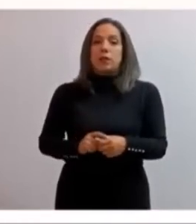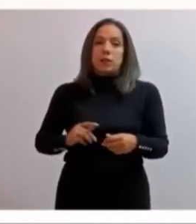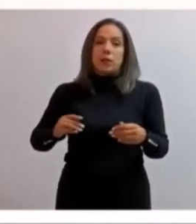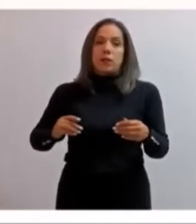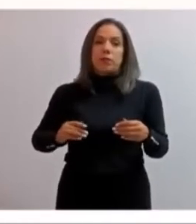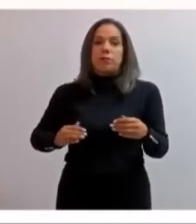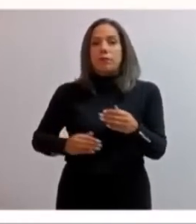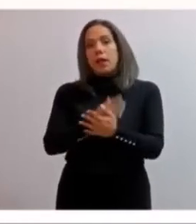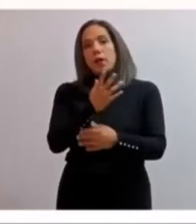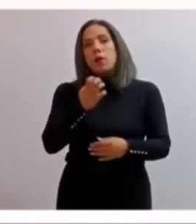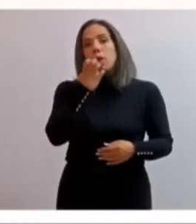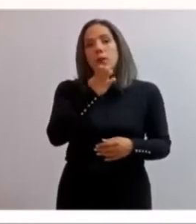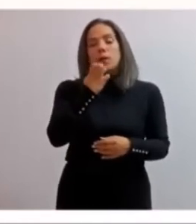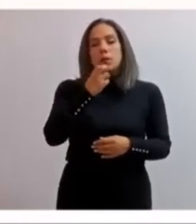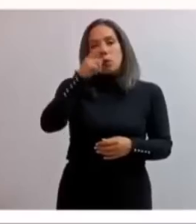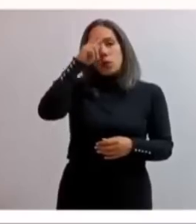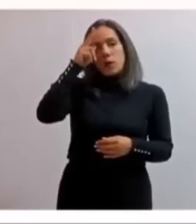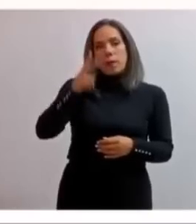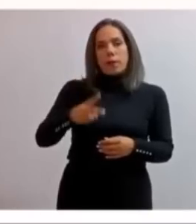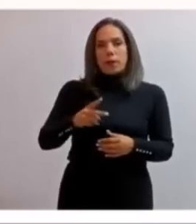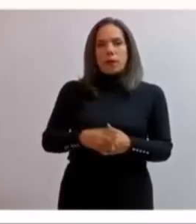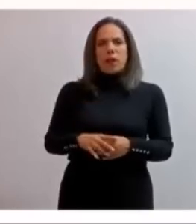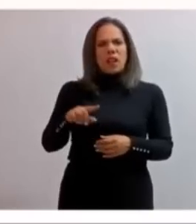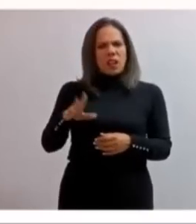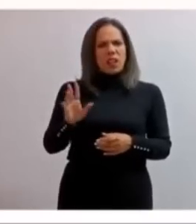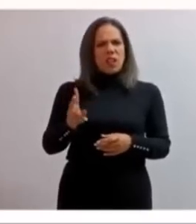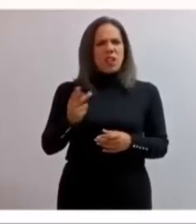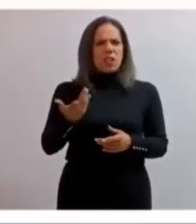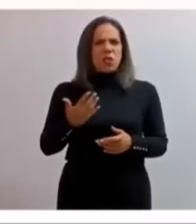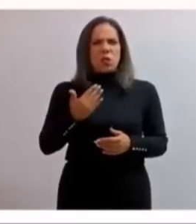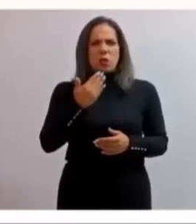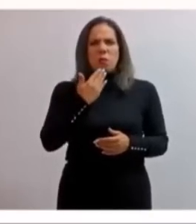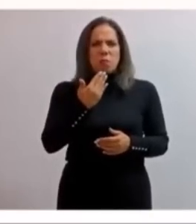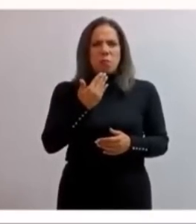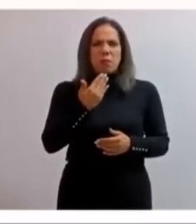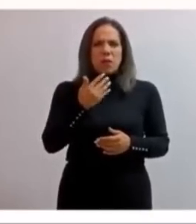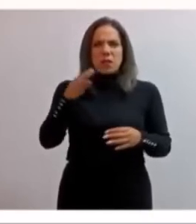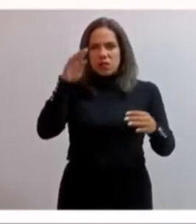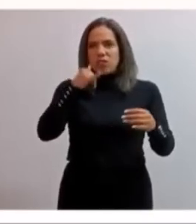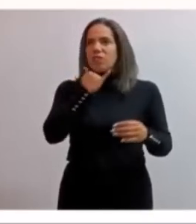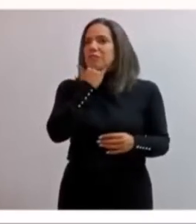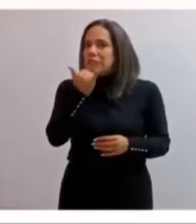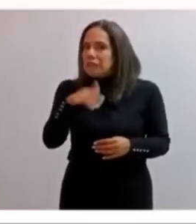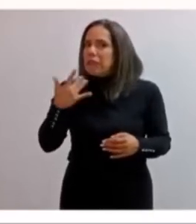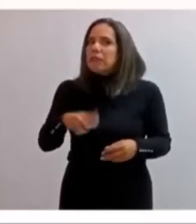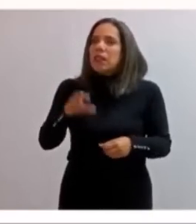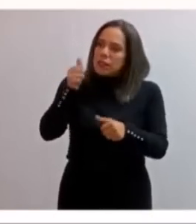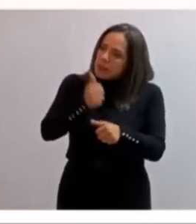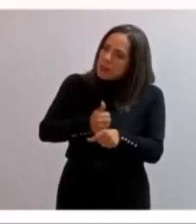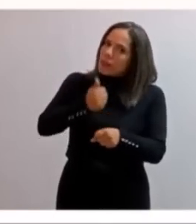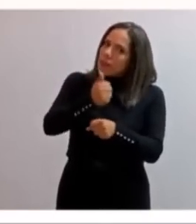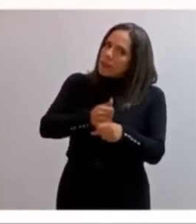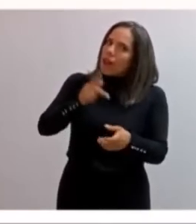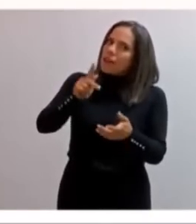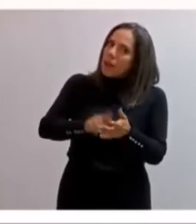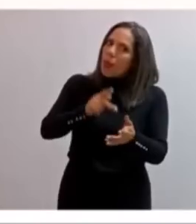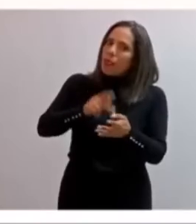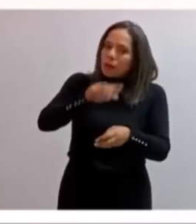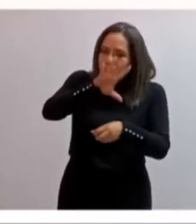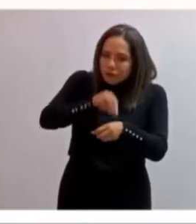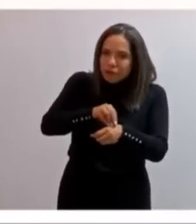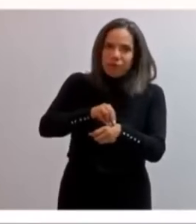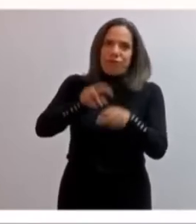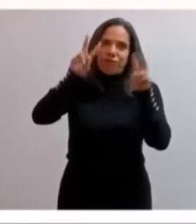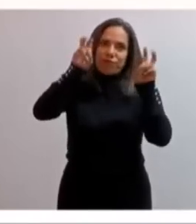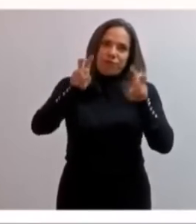mexicana. Por mucho tiempo, yo creo que aquí incluso ha sido un error mío, hemos insistido en la integración de